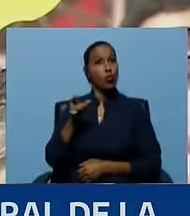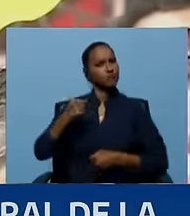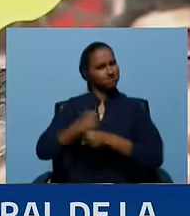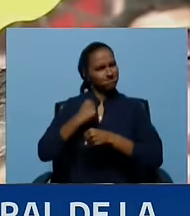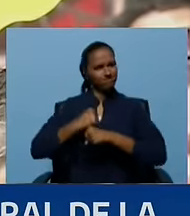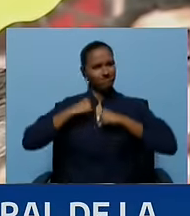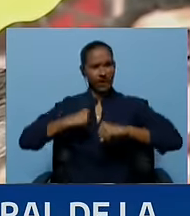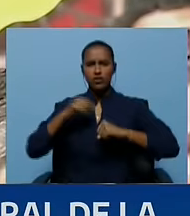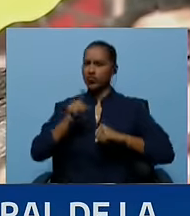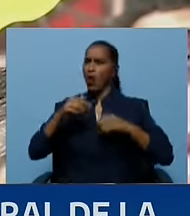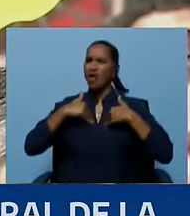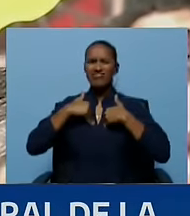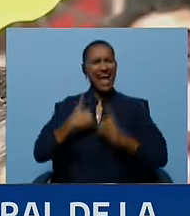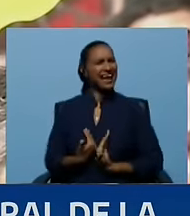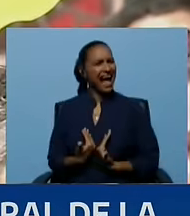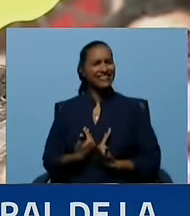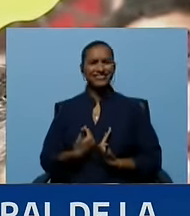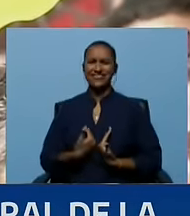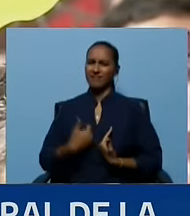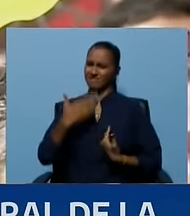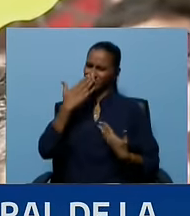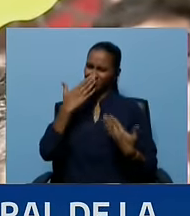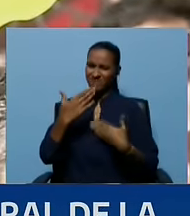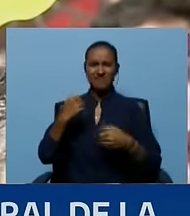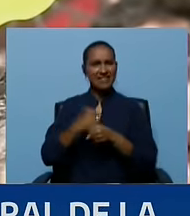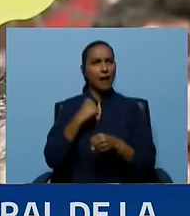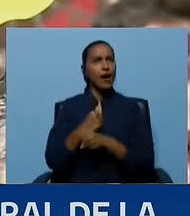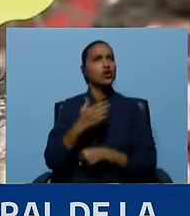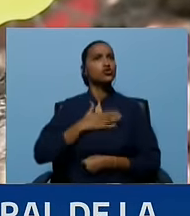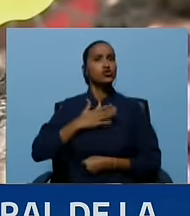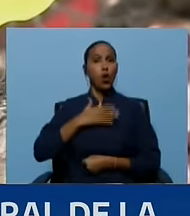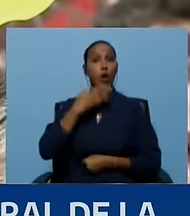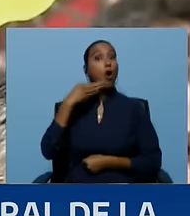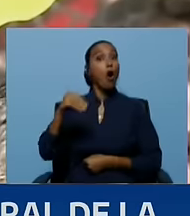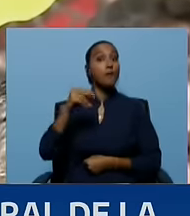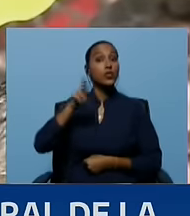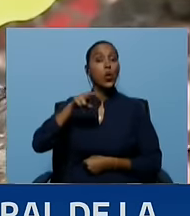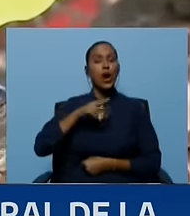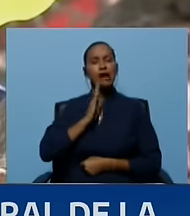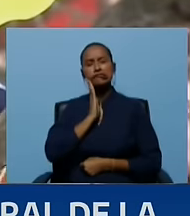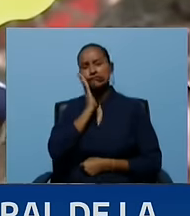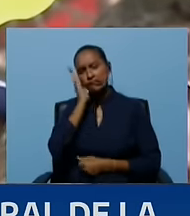No descanses ni un segundo. Yo cuando tenía tu edad, ni dormía.